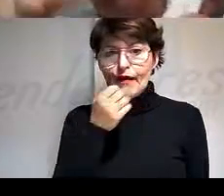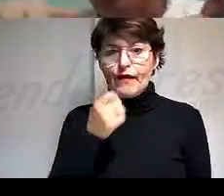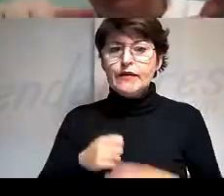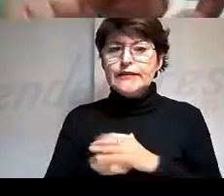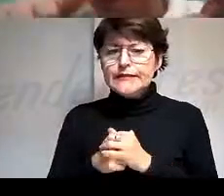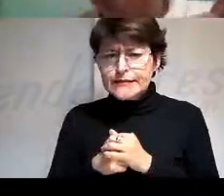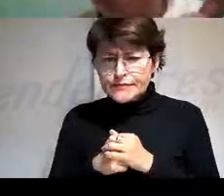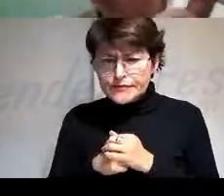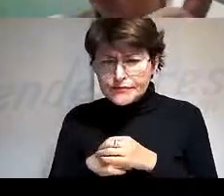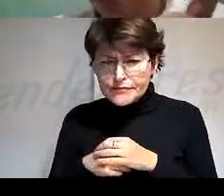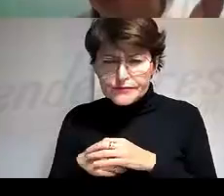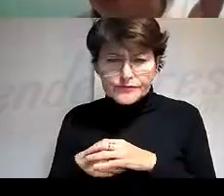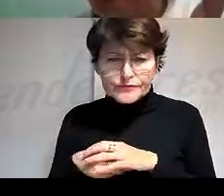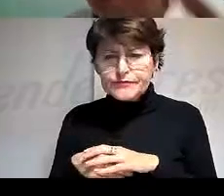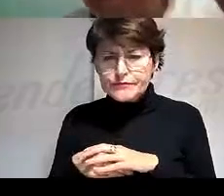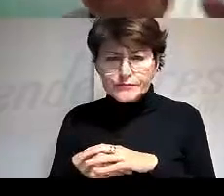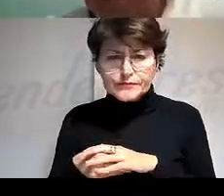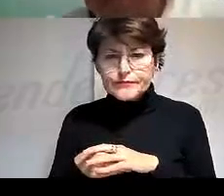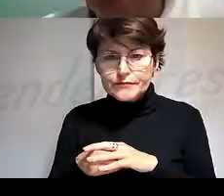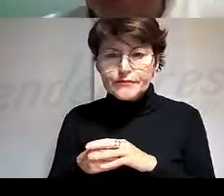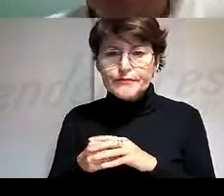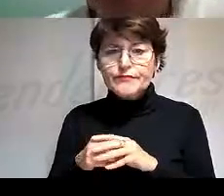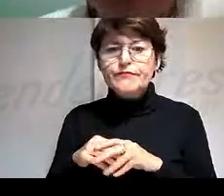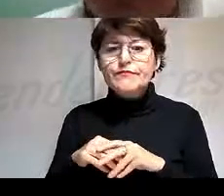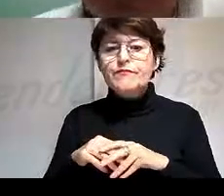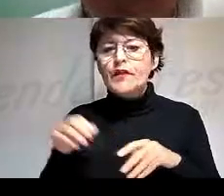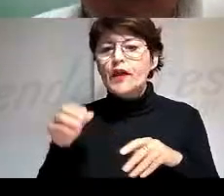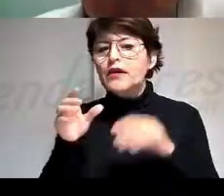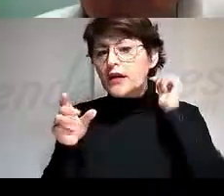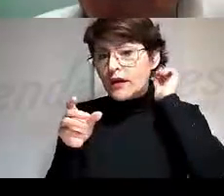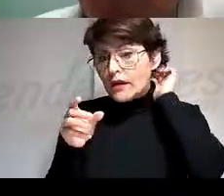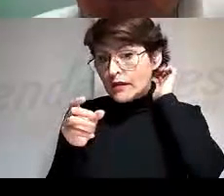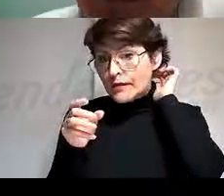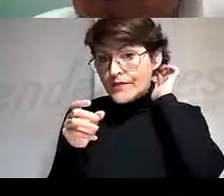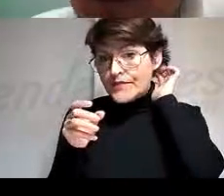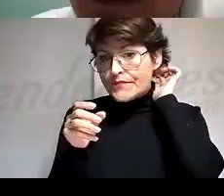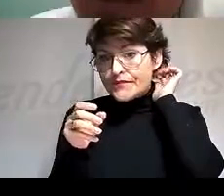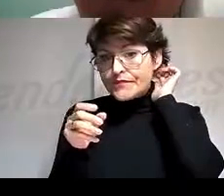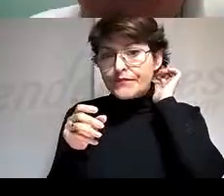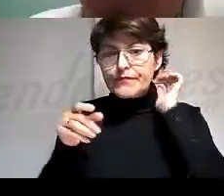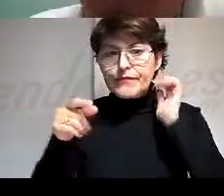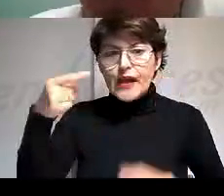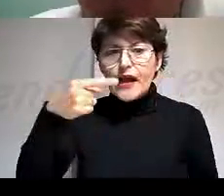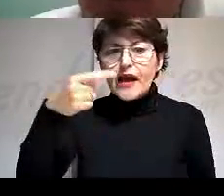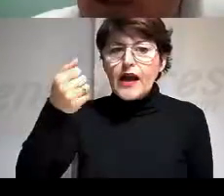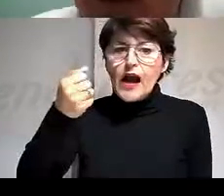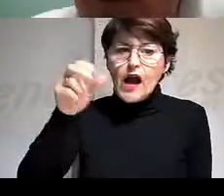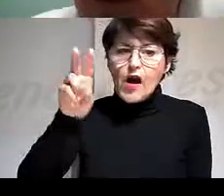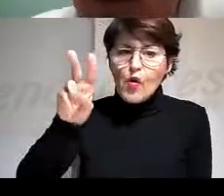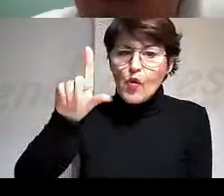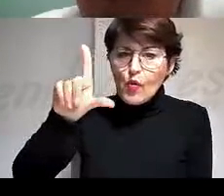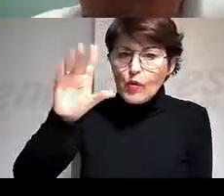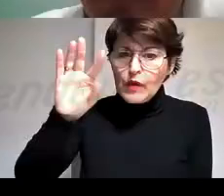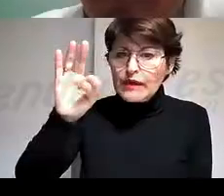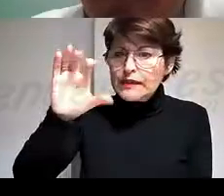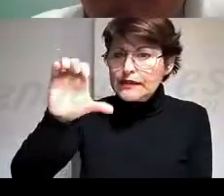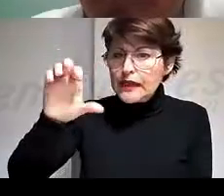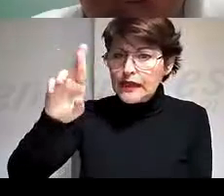final será ácido acetilsalicílico, que es la aspirina, ¿no? la archiconocida aspirina. Entonces, la Gaulteria se puede utilizar como aceite